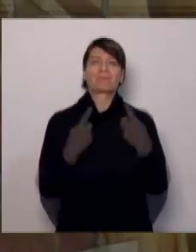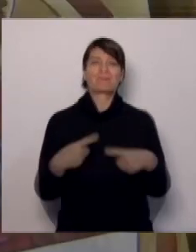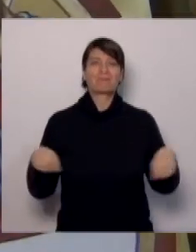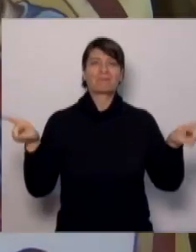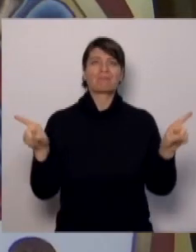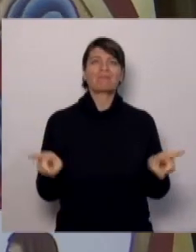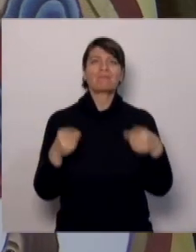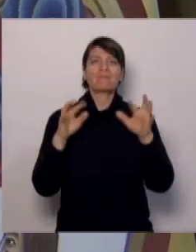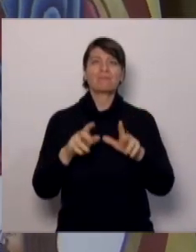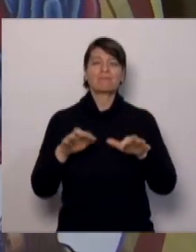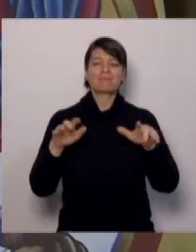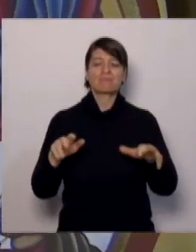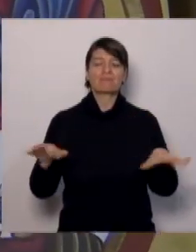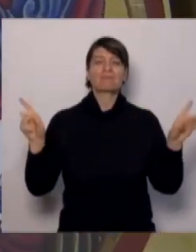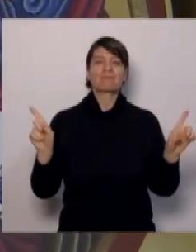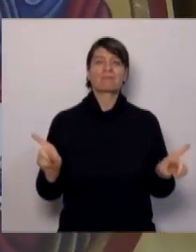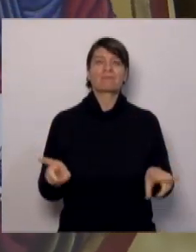sociales.